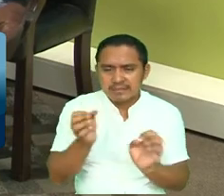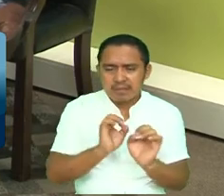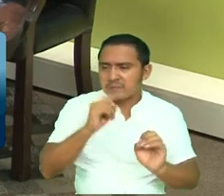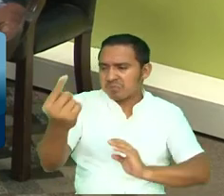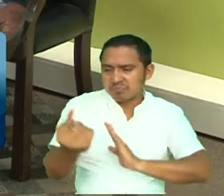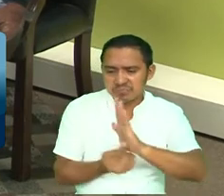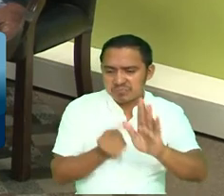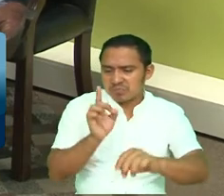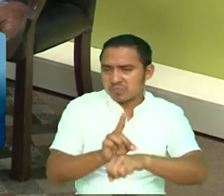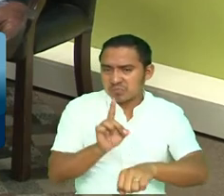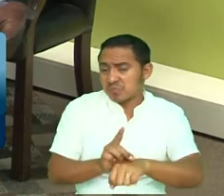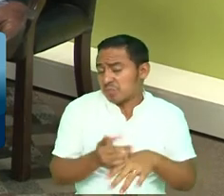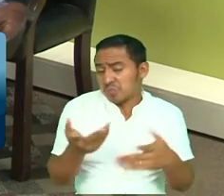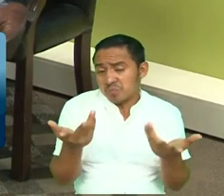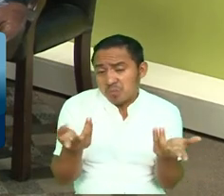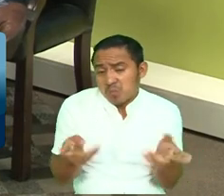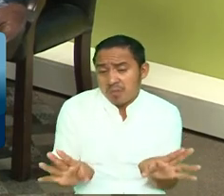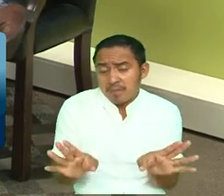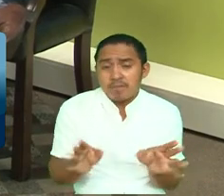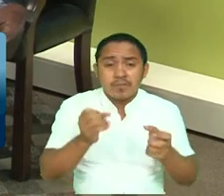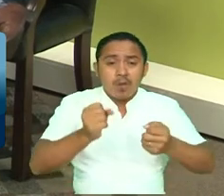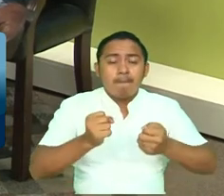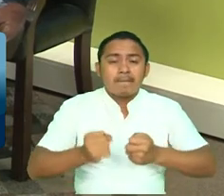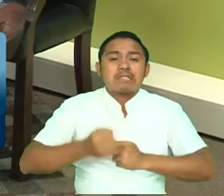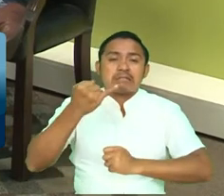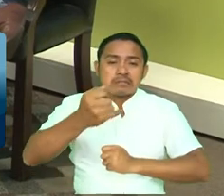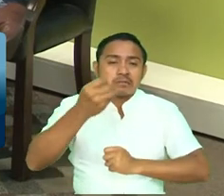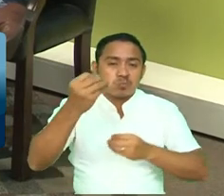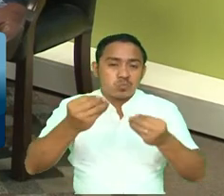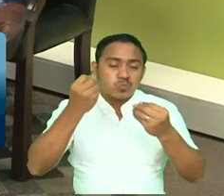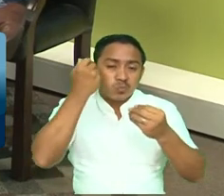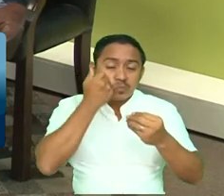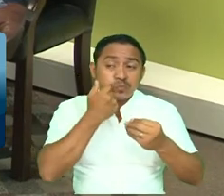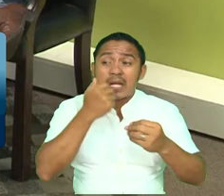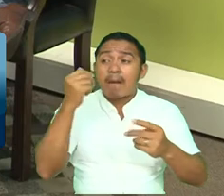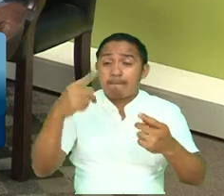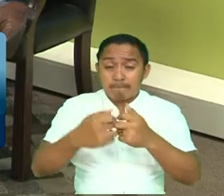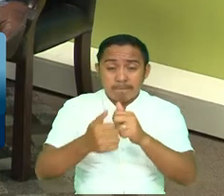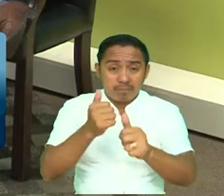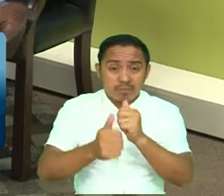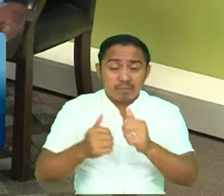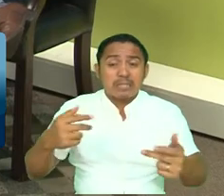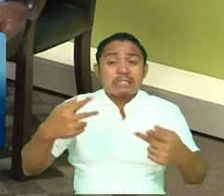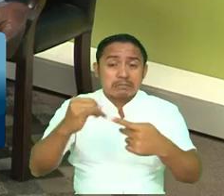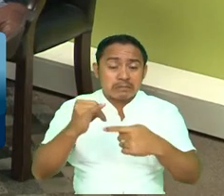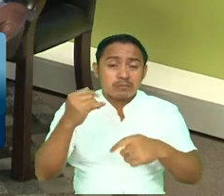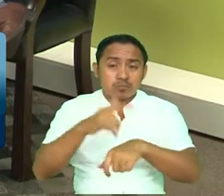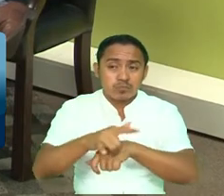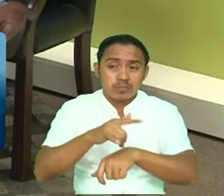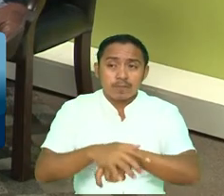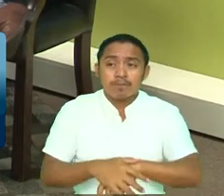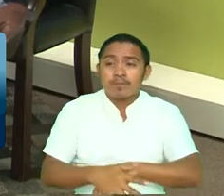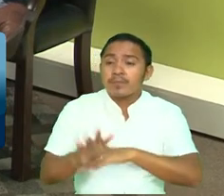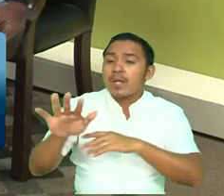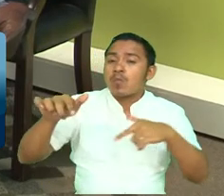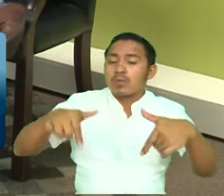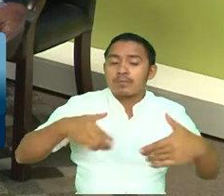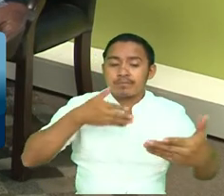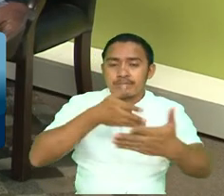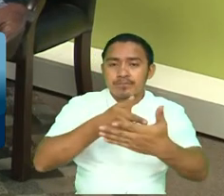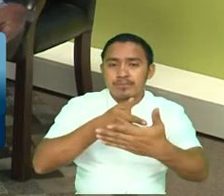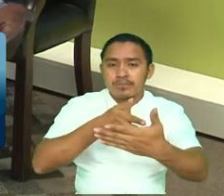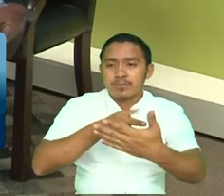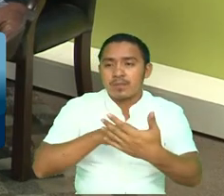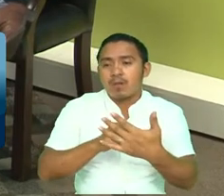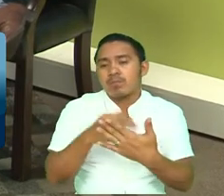algún problema de su piel o algún problema, en vez del varón, que hasta que ya se ve mal, busca la atención médica. Ok. Vamos a hacer una pausa,